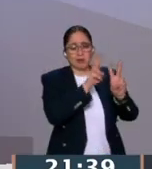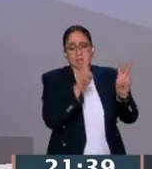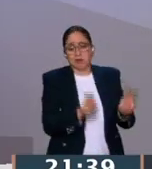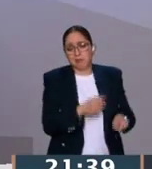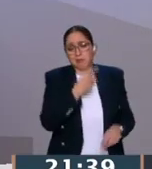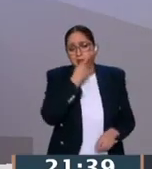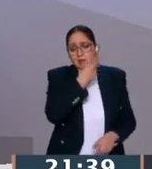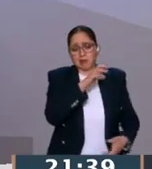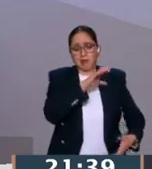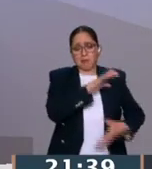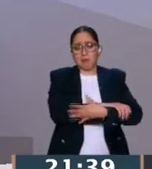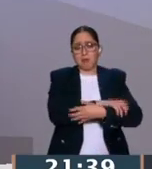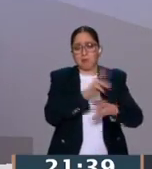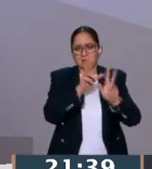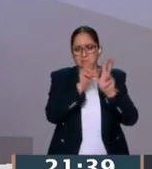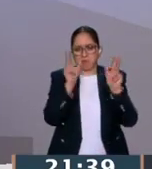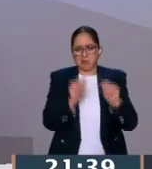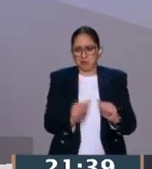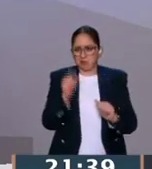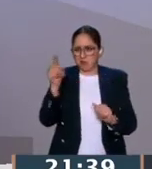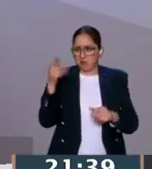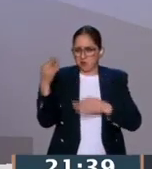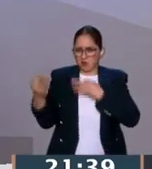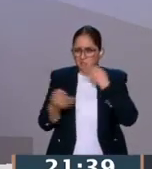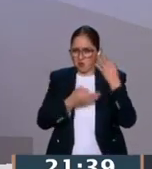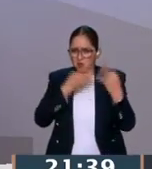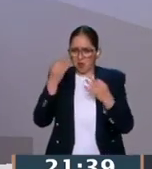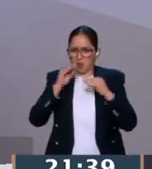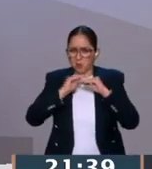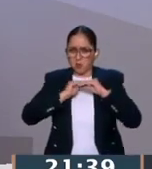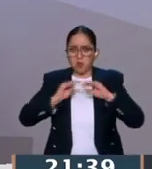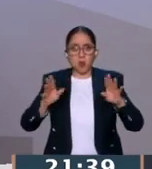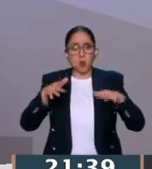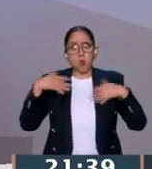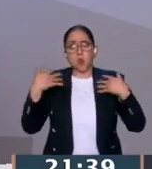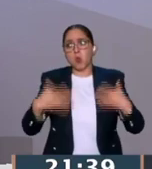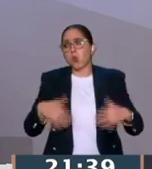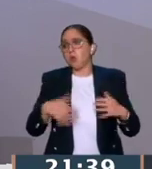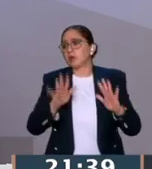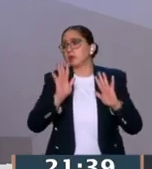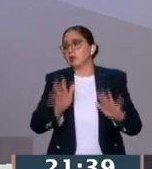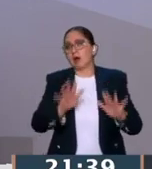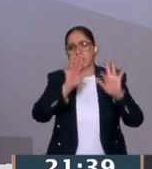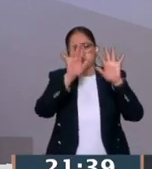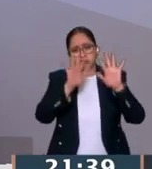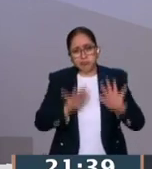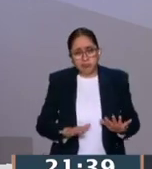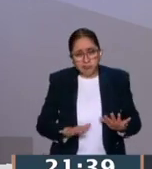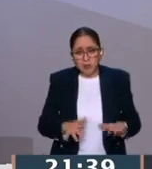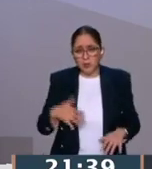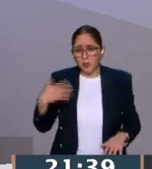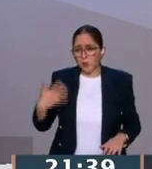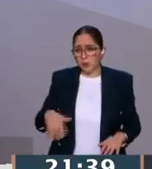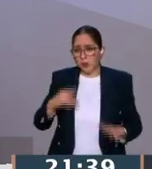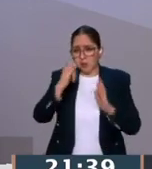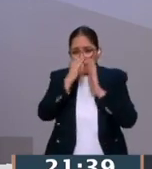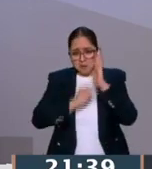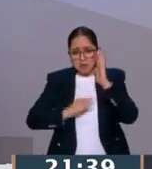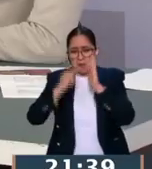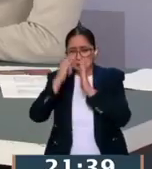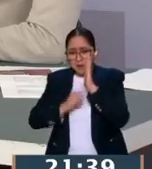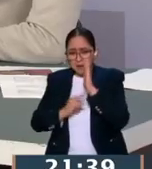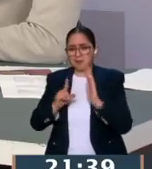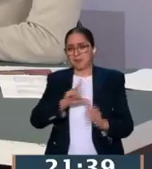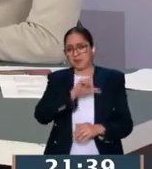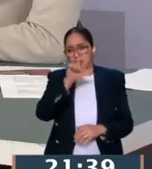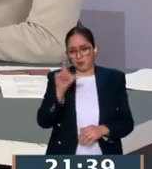supuesto pacto de paz, que ya muchos medios de comunicación ya lo daban como un escrito y todo esto, Se dieron vuelo las portadas. Cañón, pero ahorita